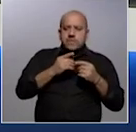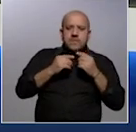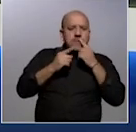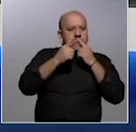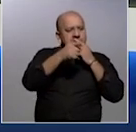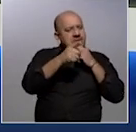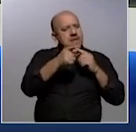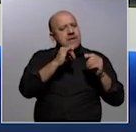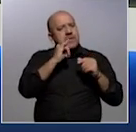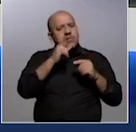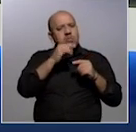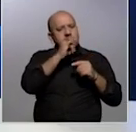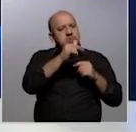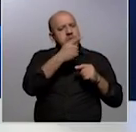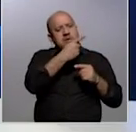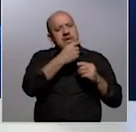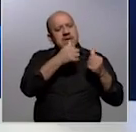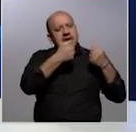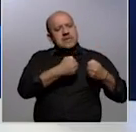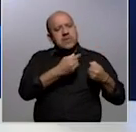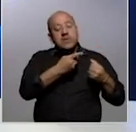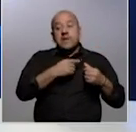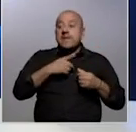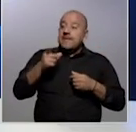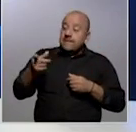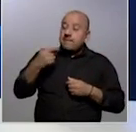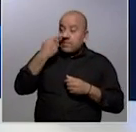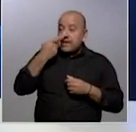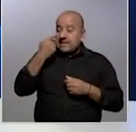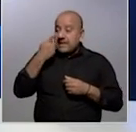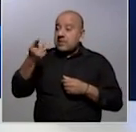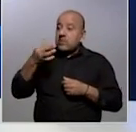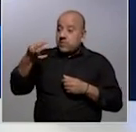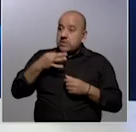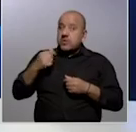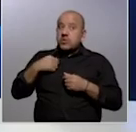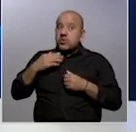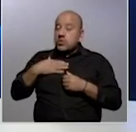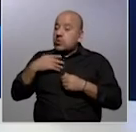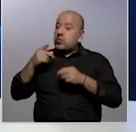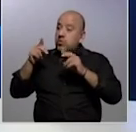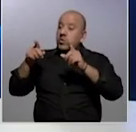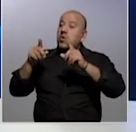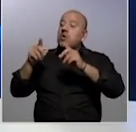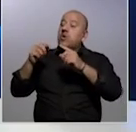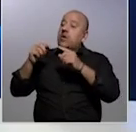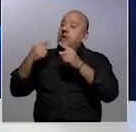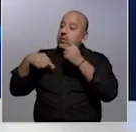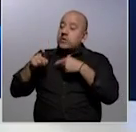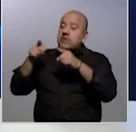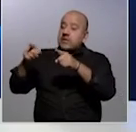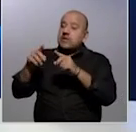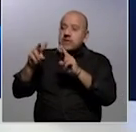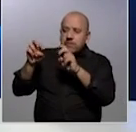vinculados con lo que pasa en cárceles les llega este interesante tu apreciación nosotros compartimos competencia con él yo nado entonces ese